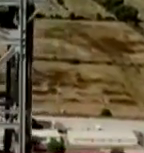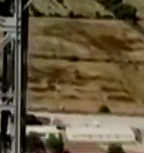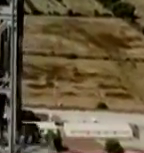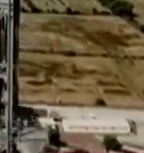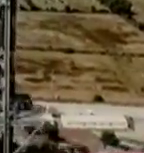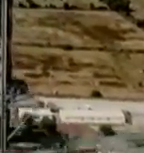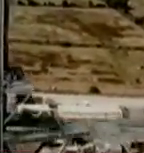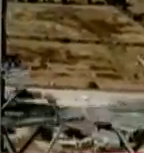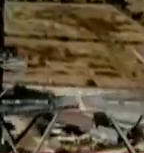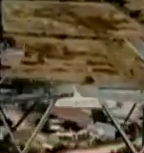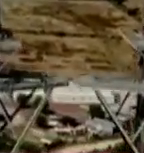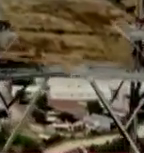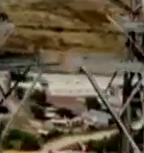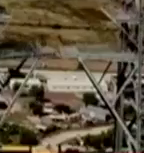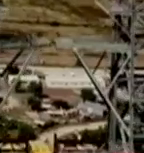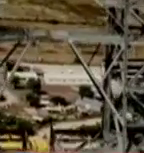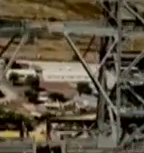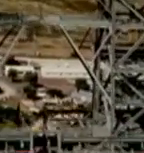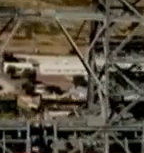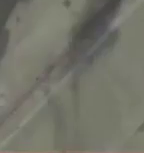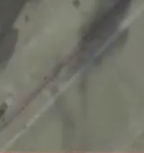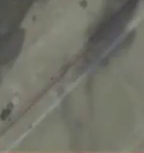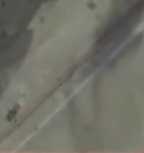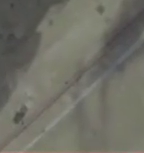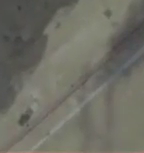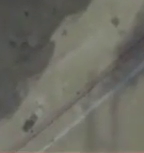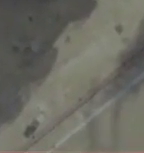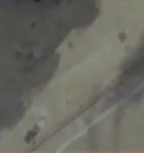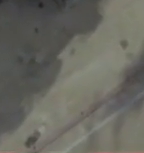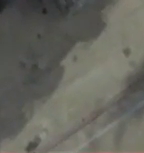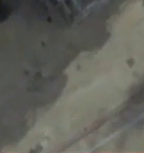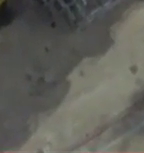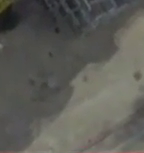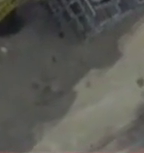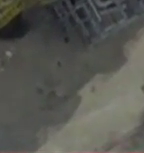también Pemex le da